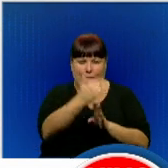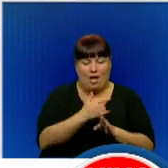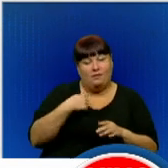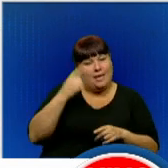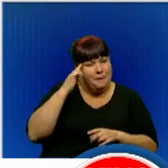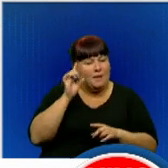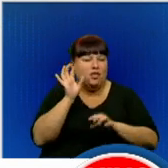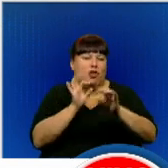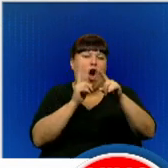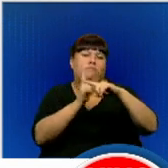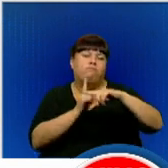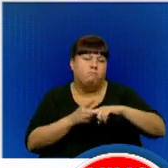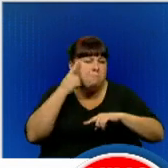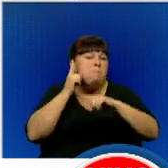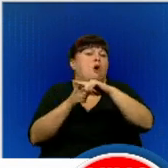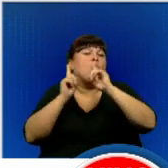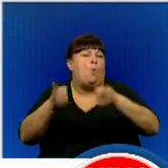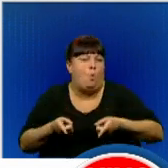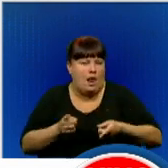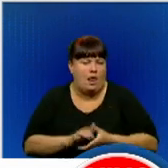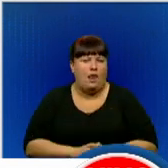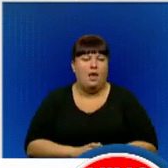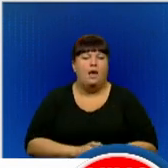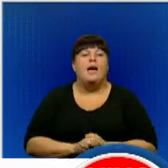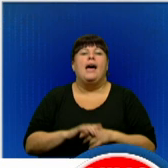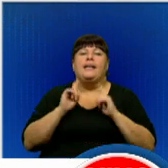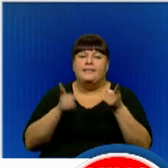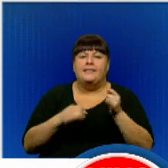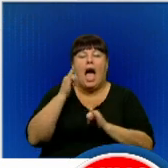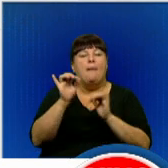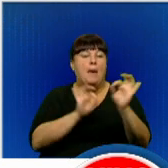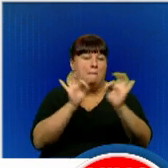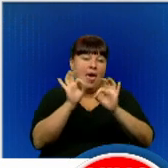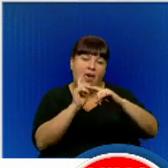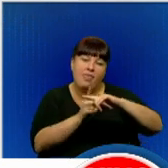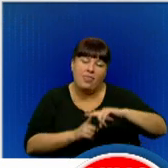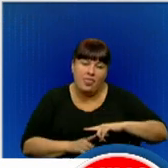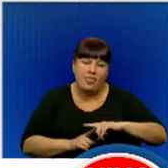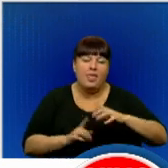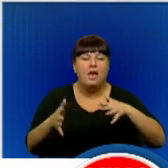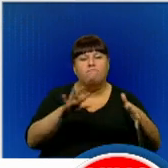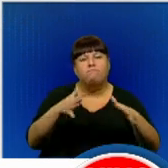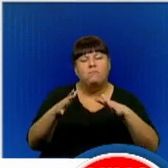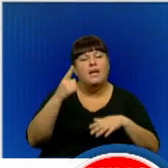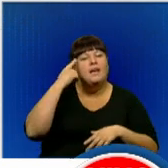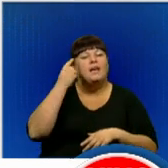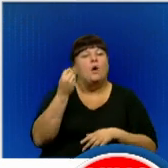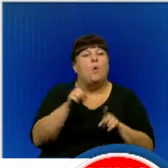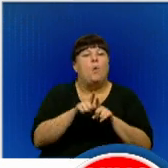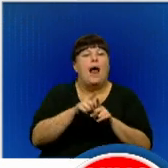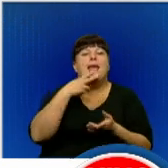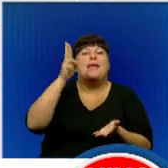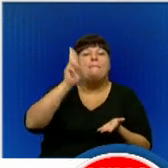es un cálculo optimista además quiero decir que las estimaciones tienen en cuenta lo que se llama los